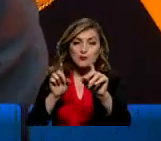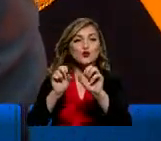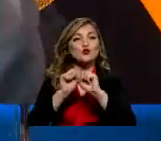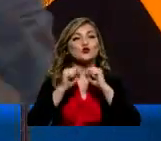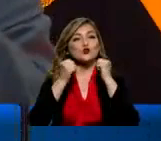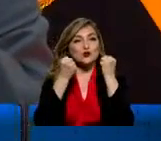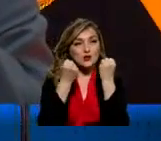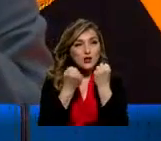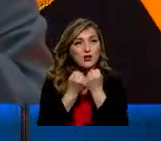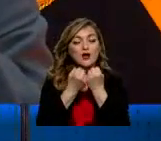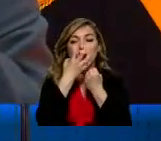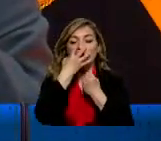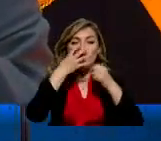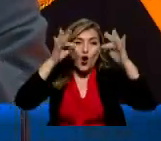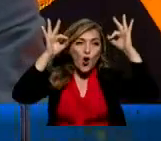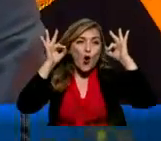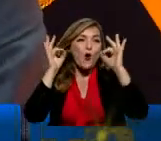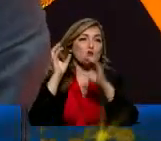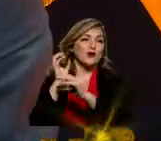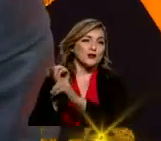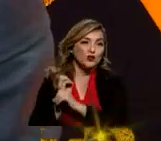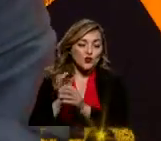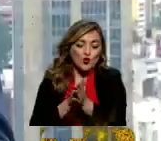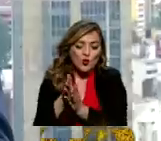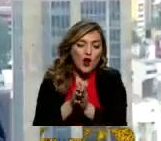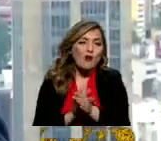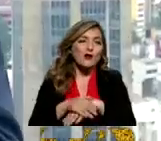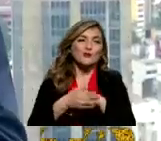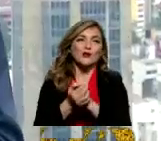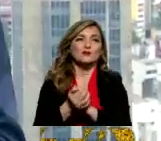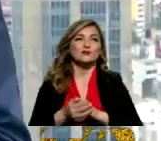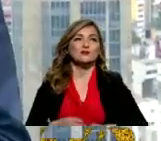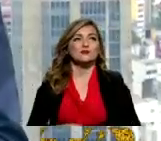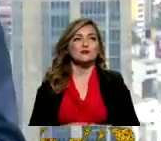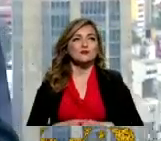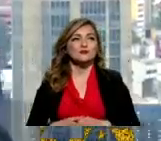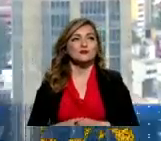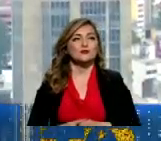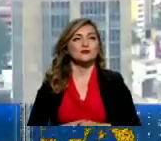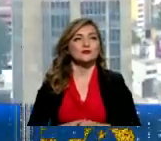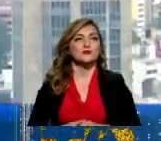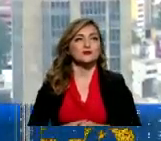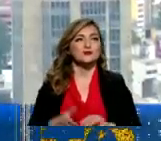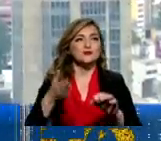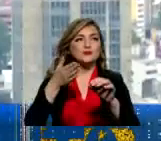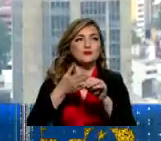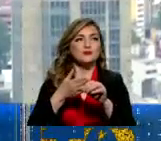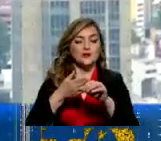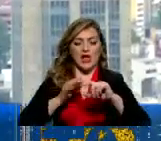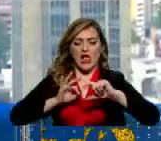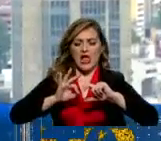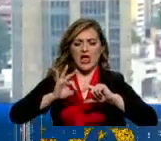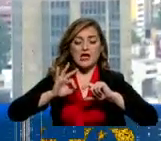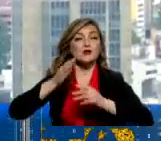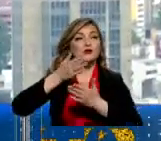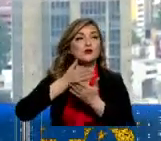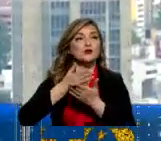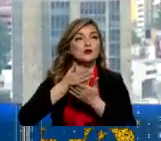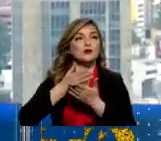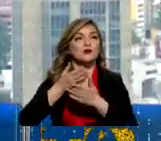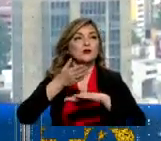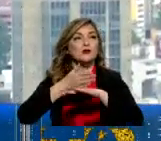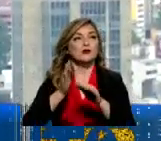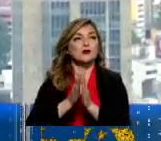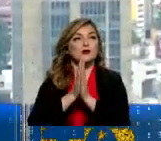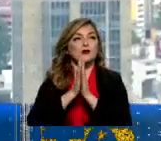de 2 metros, obligatoriedad de la mascarilla, de lavado de manos. Con la finalidad de evitar un incremento de contagios, además se negó la solicitud